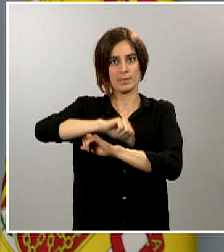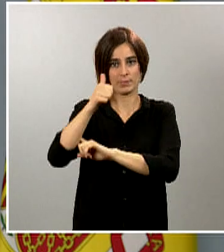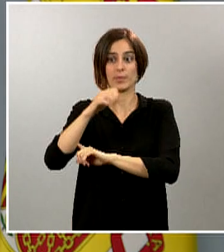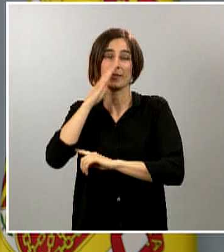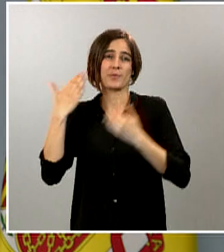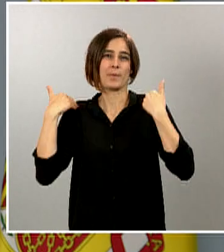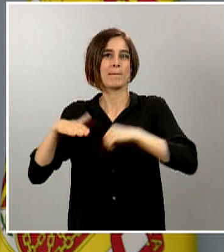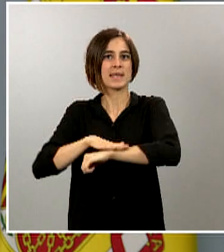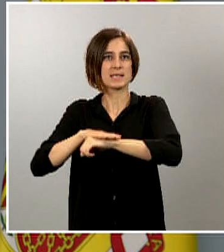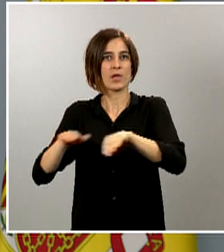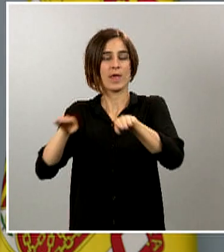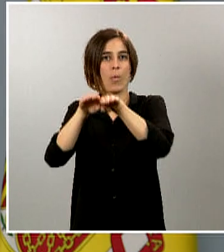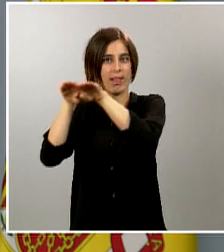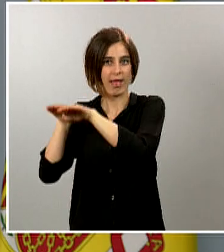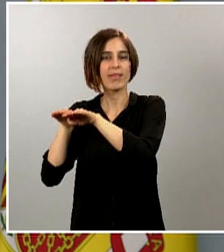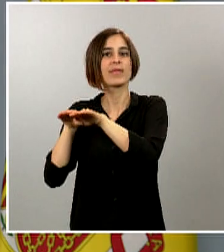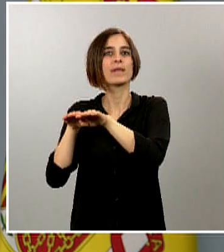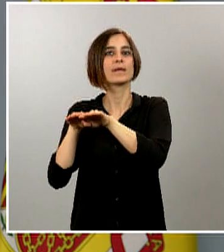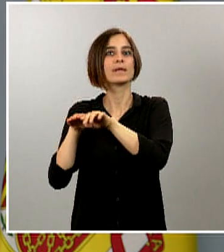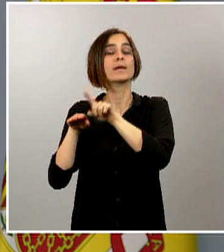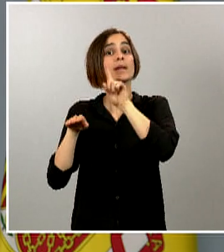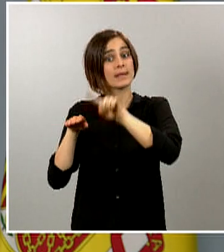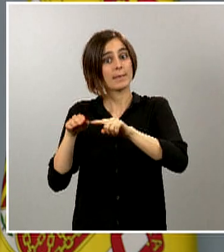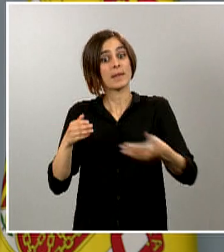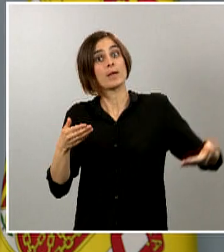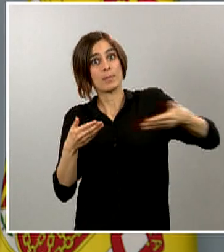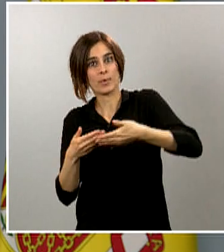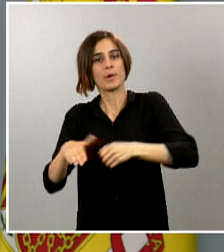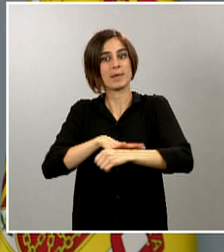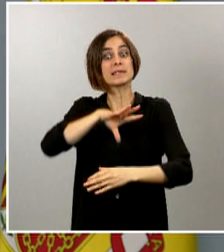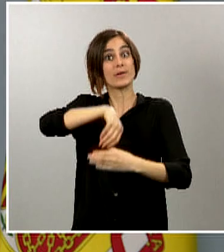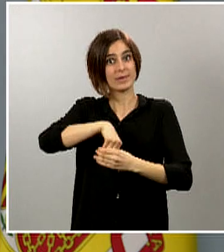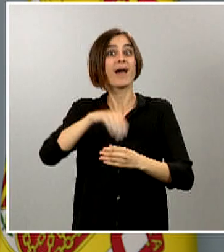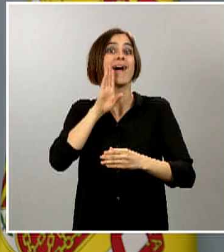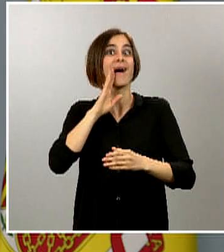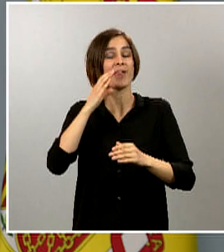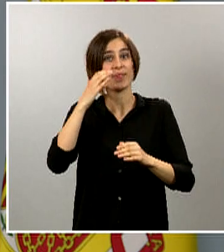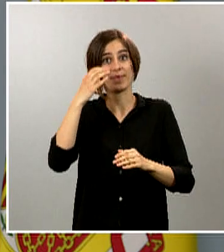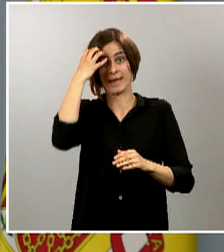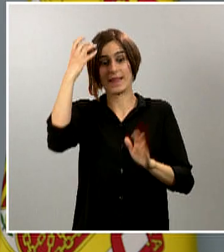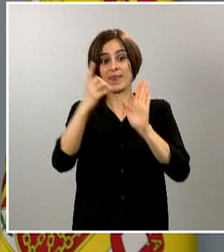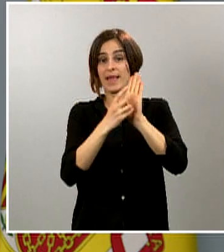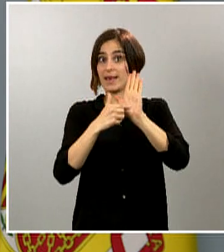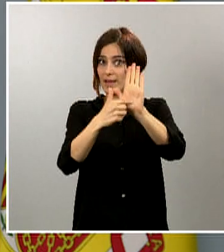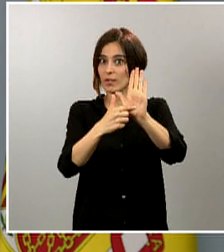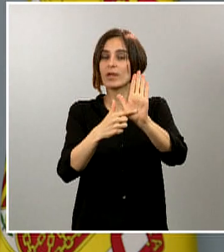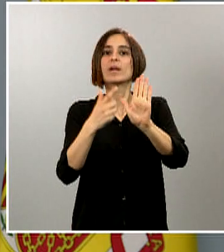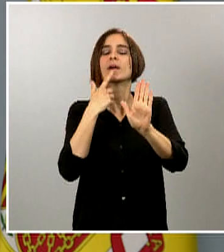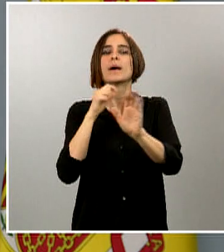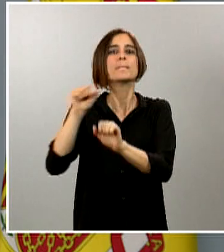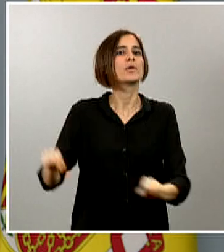también coproponente el Ministerio del Interior, de que la protección se manifestara de una forma integral, debida